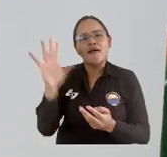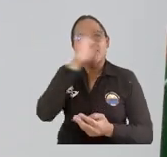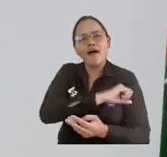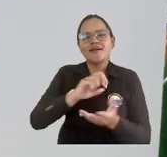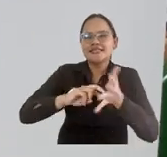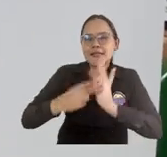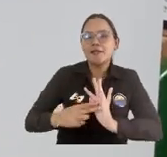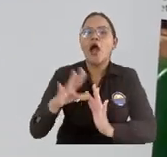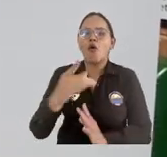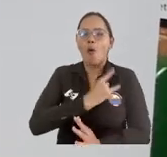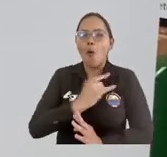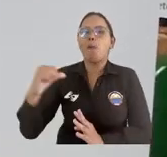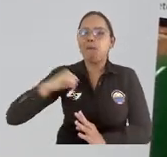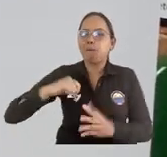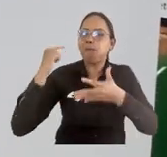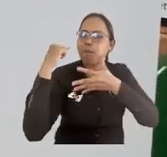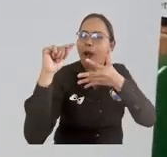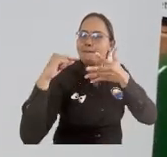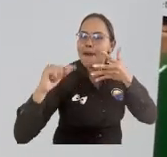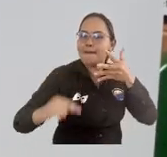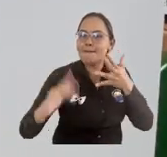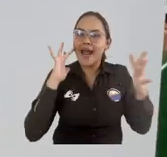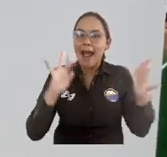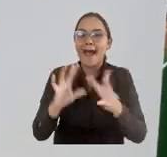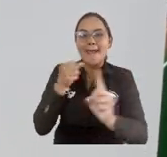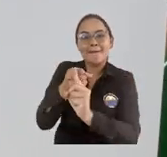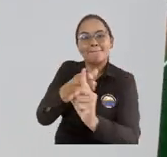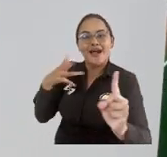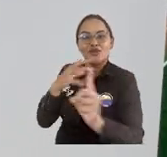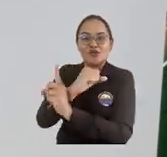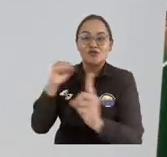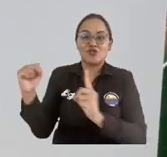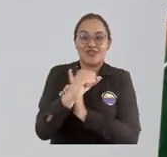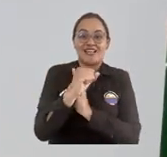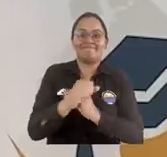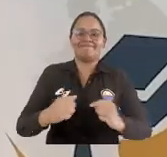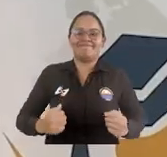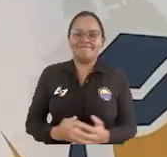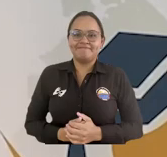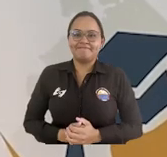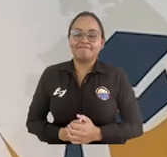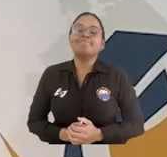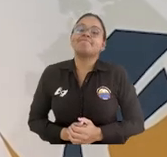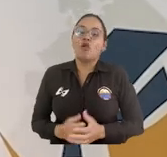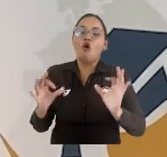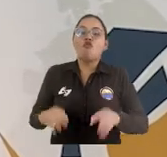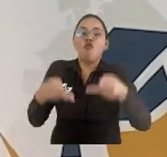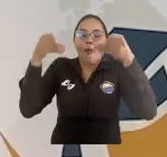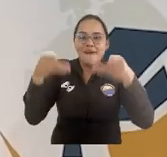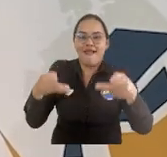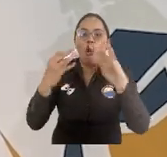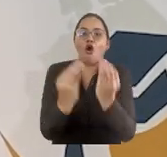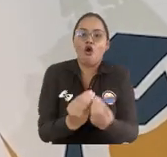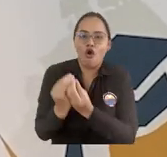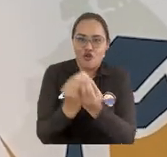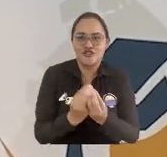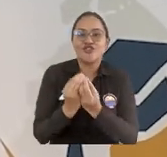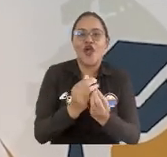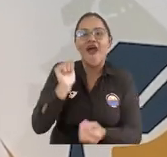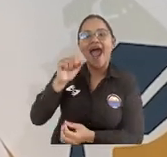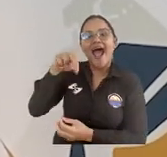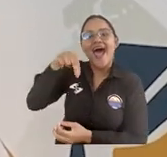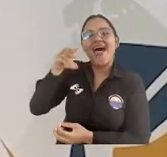con ciertos aspectos y que hacen cierto impacto social, cierta proyección social. Formalizar el Consejo de Acreditación Andino como una